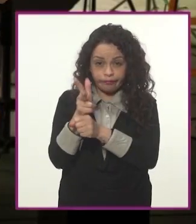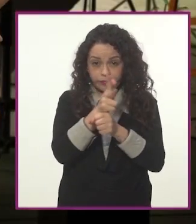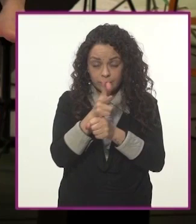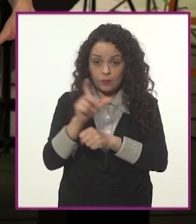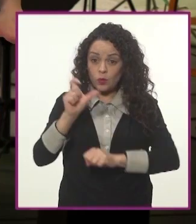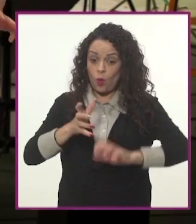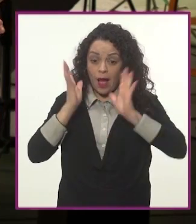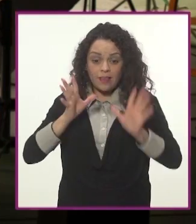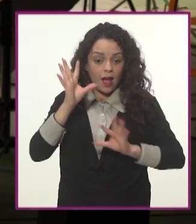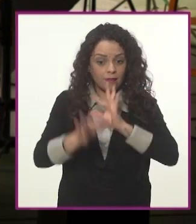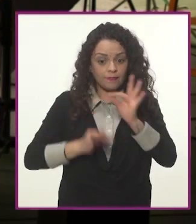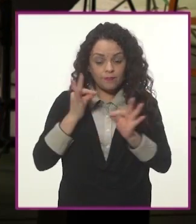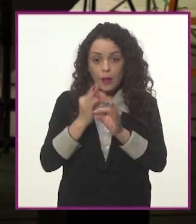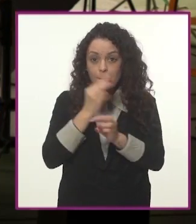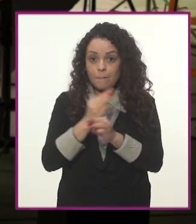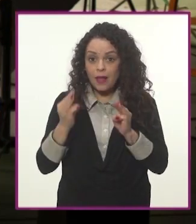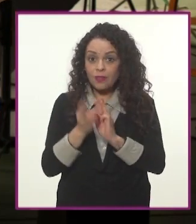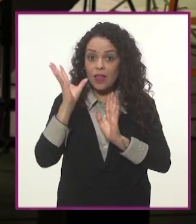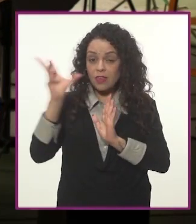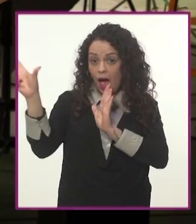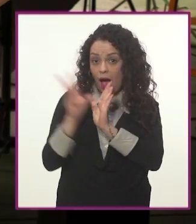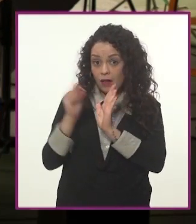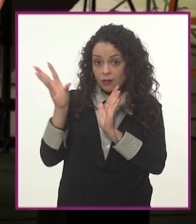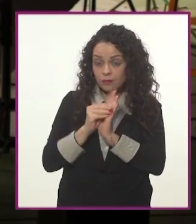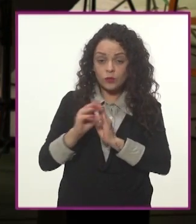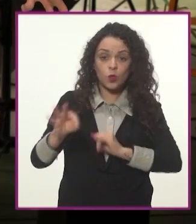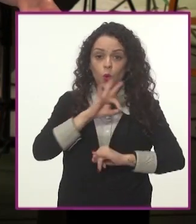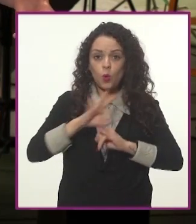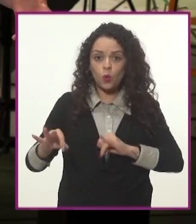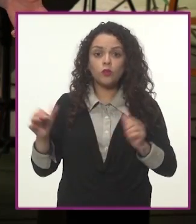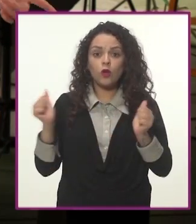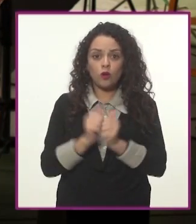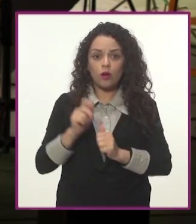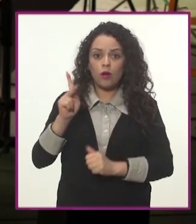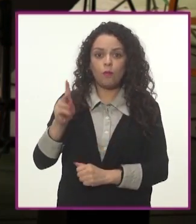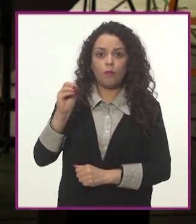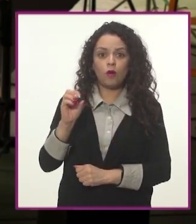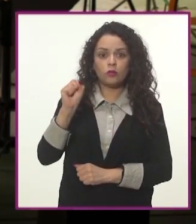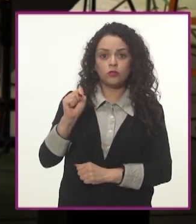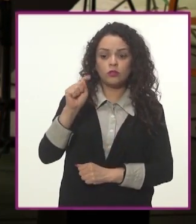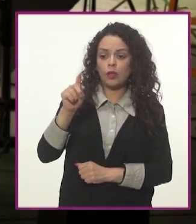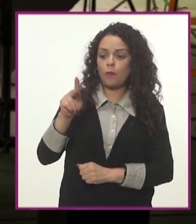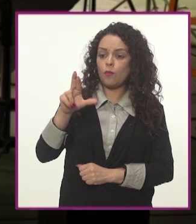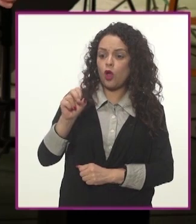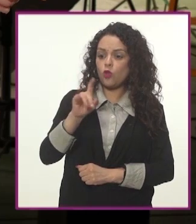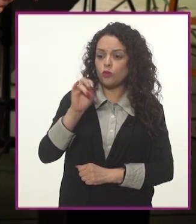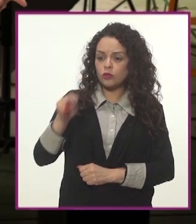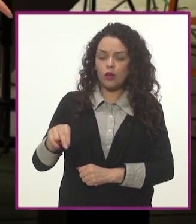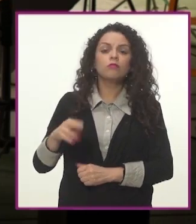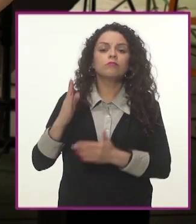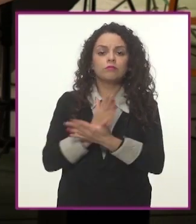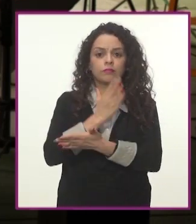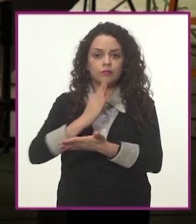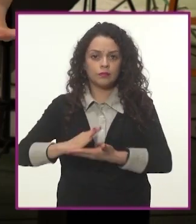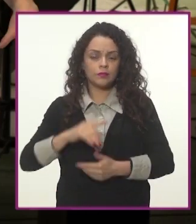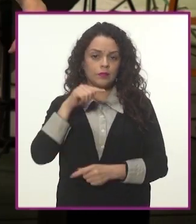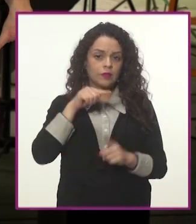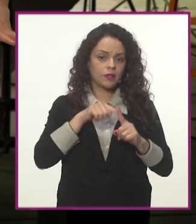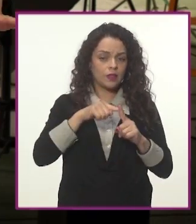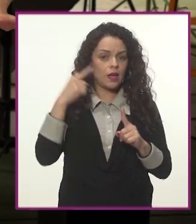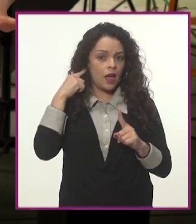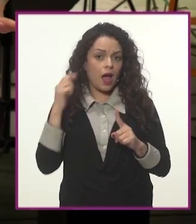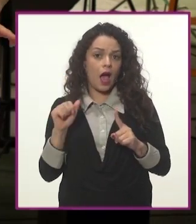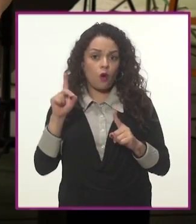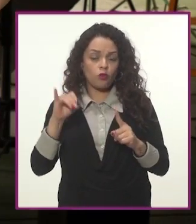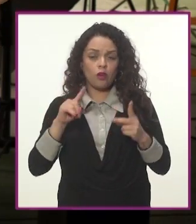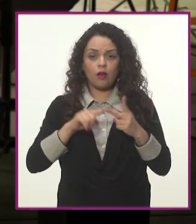tiene todo el material grabado, el proyecto se finaliza con la postproducción, que se divide en audio y video y se refiere a todos los